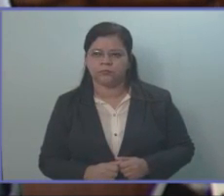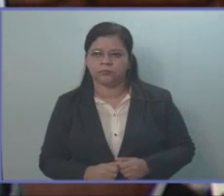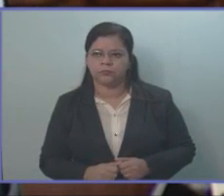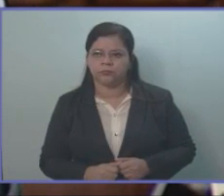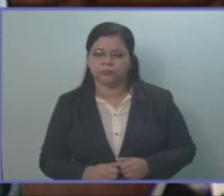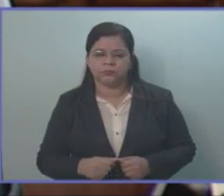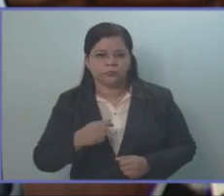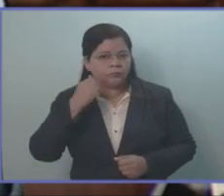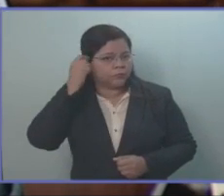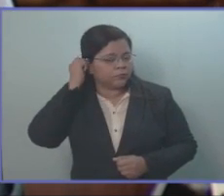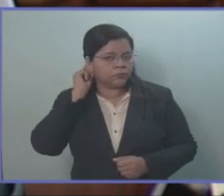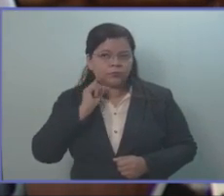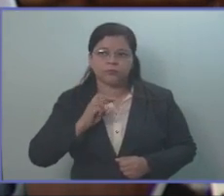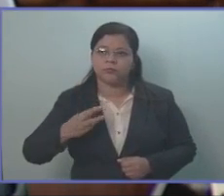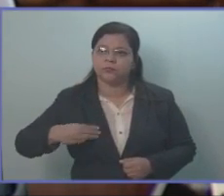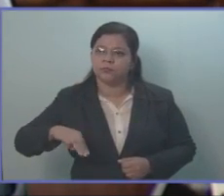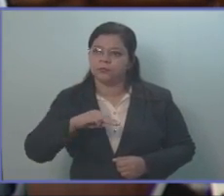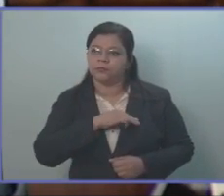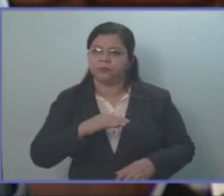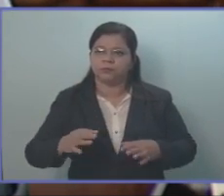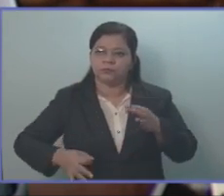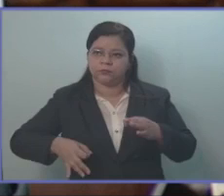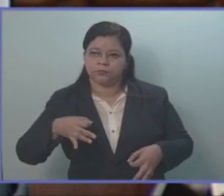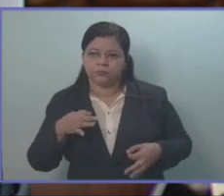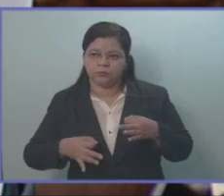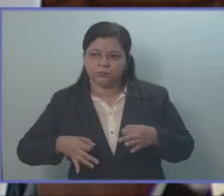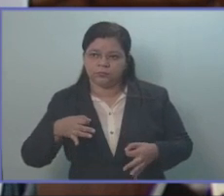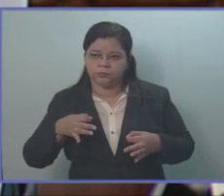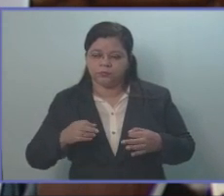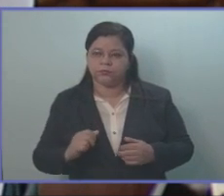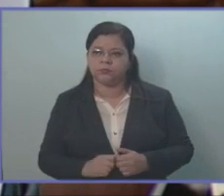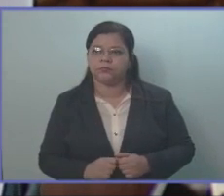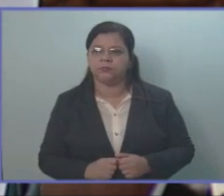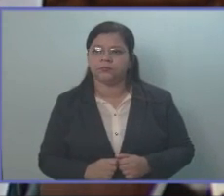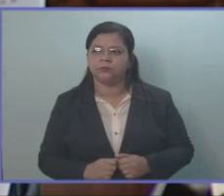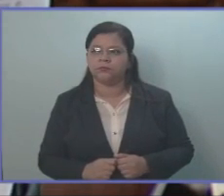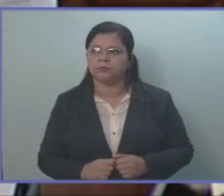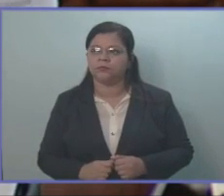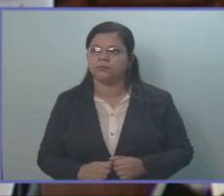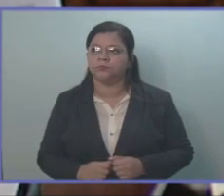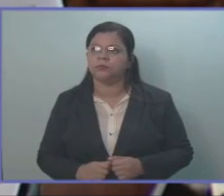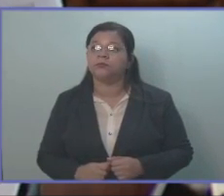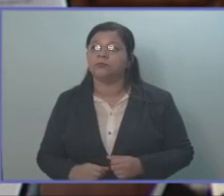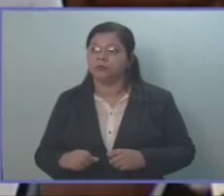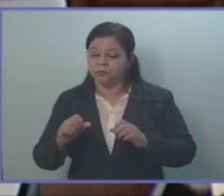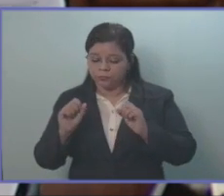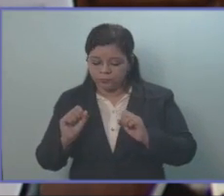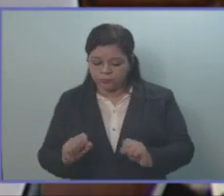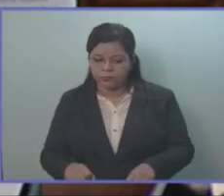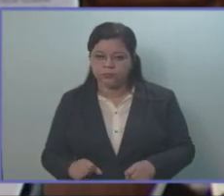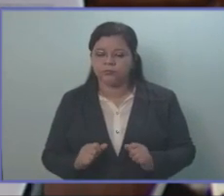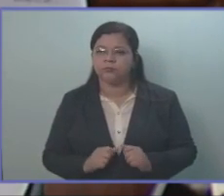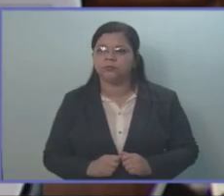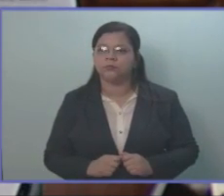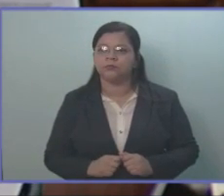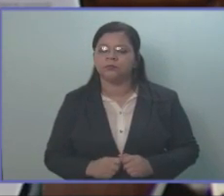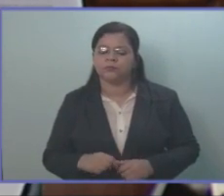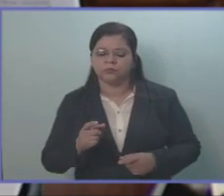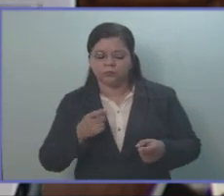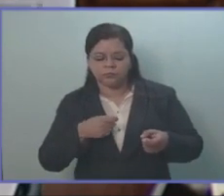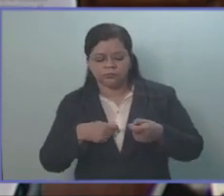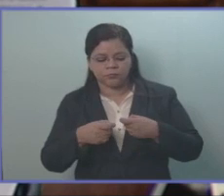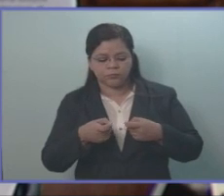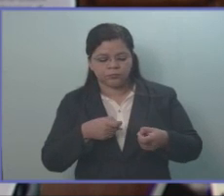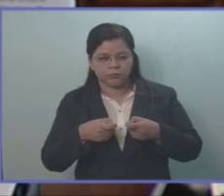El ministro de Justicia y Seguridad Pública está facultado para monitorear